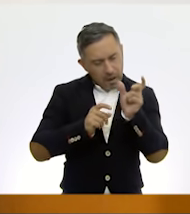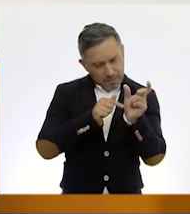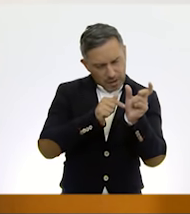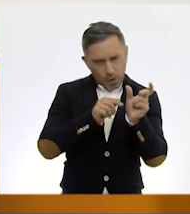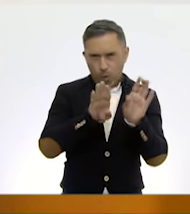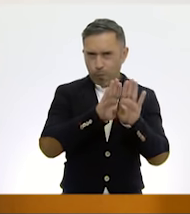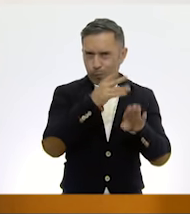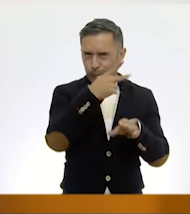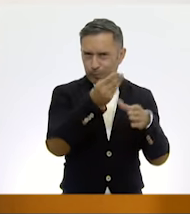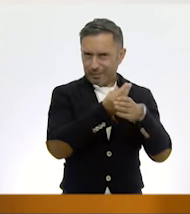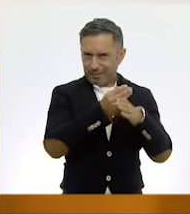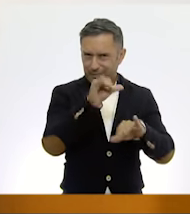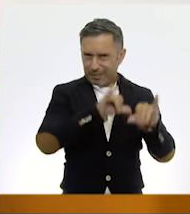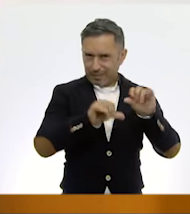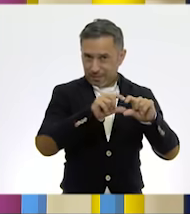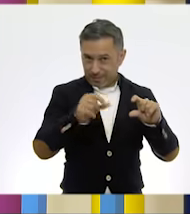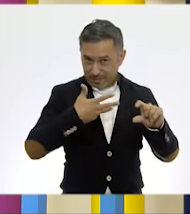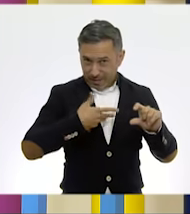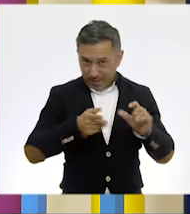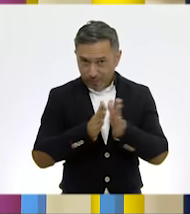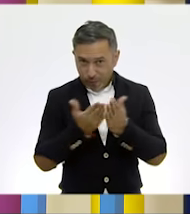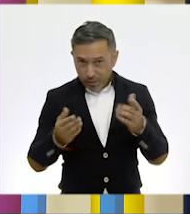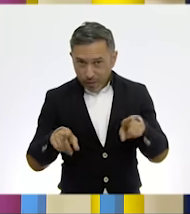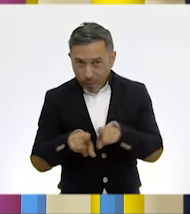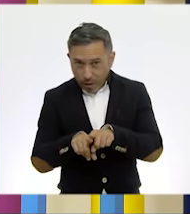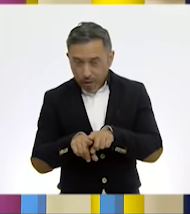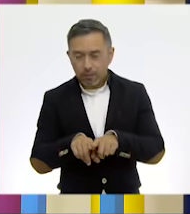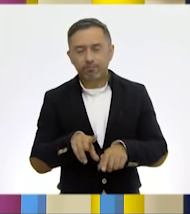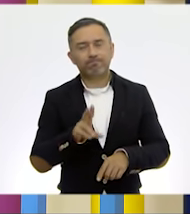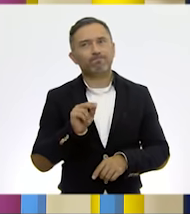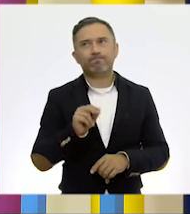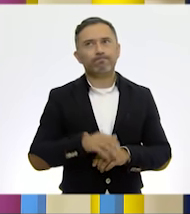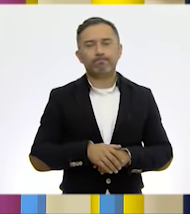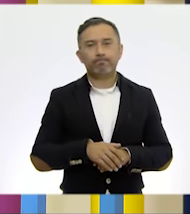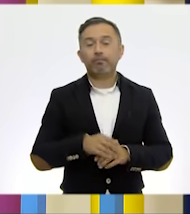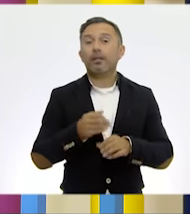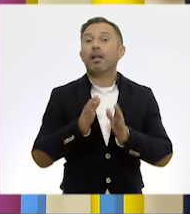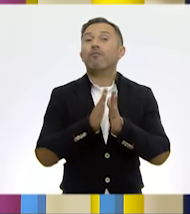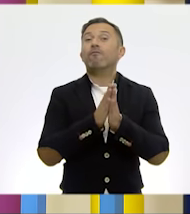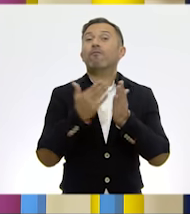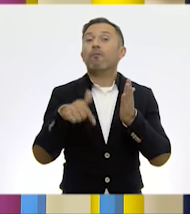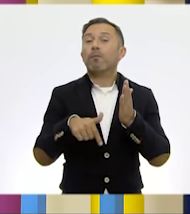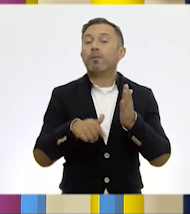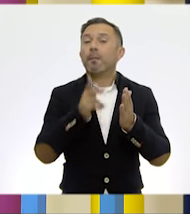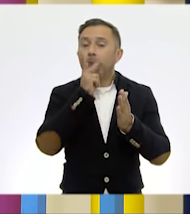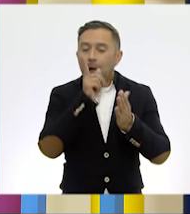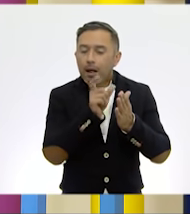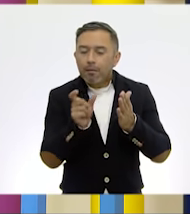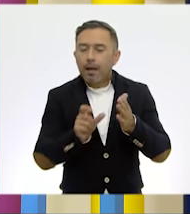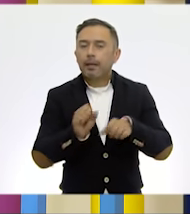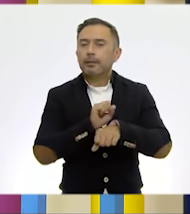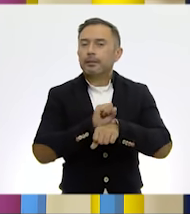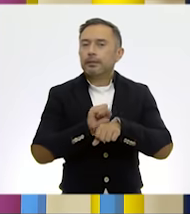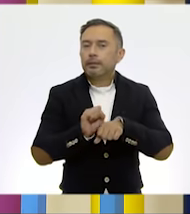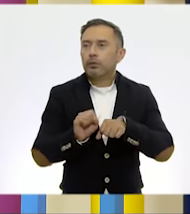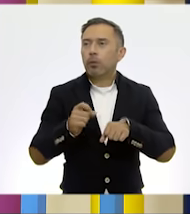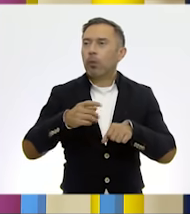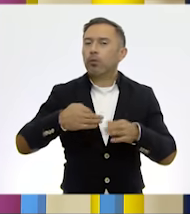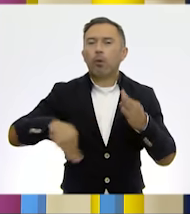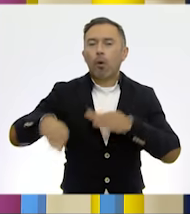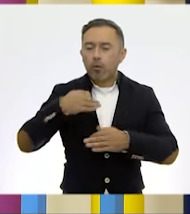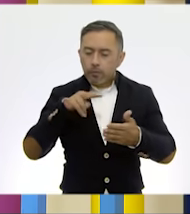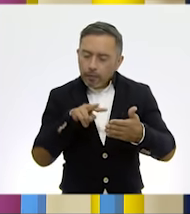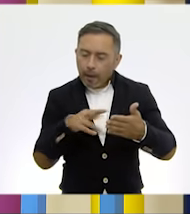sí. Por supuesto que lo recuerdo. No, la información en los folletos debe de ser información que esté al alcance de todos, que sea muy